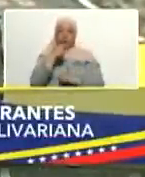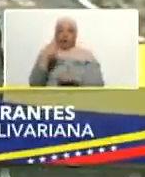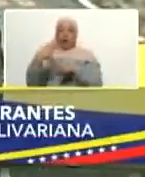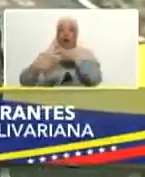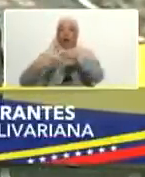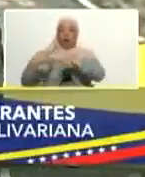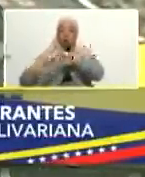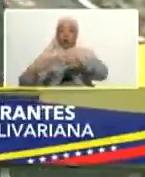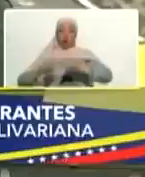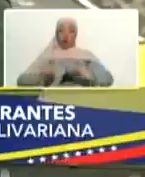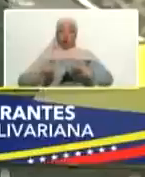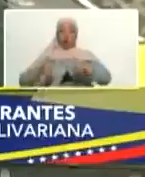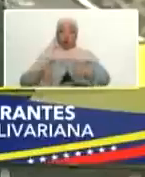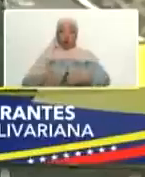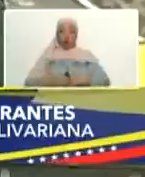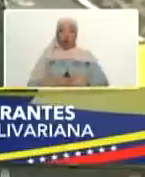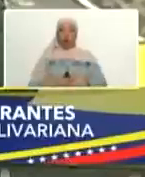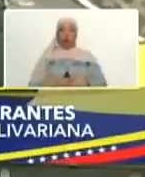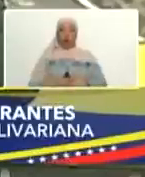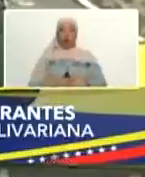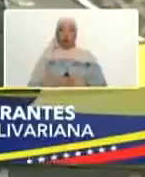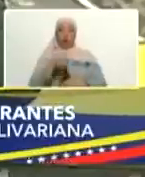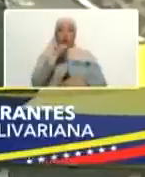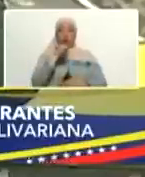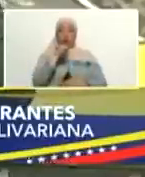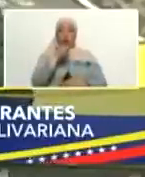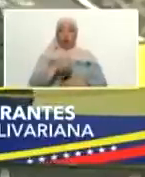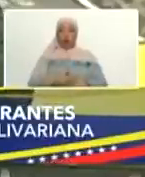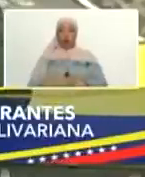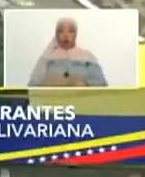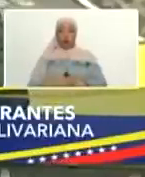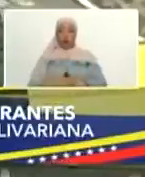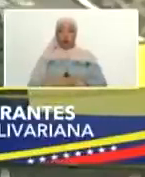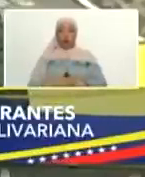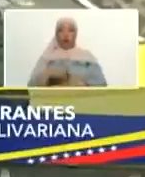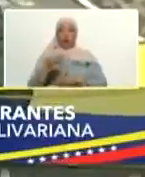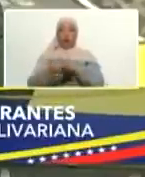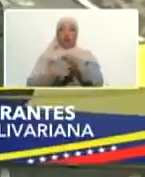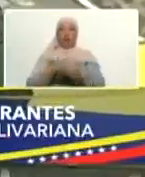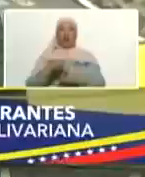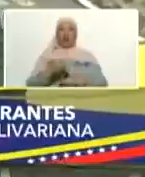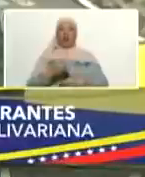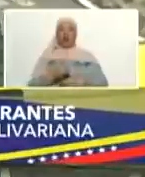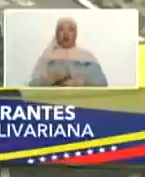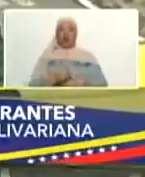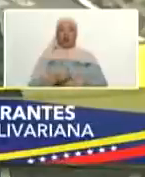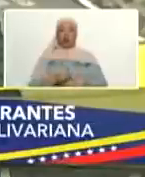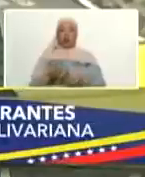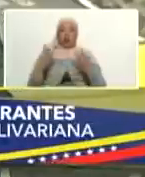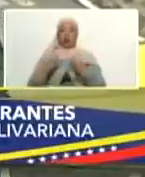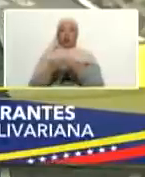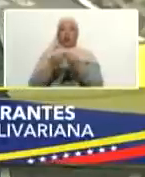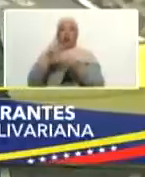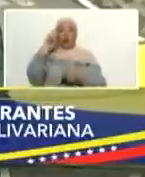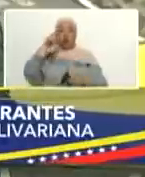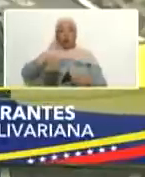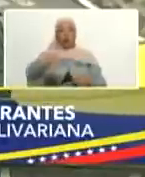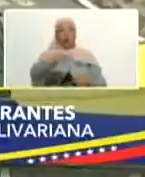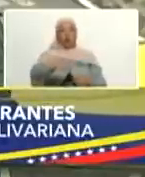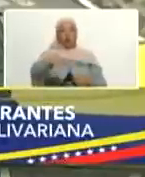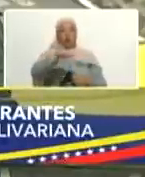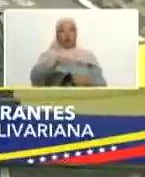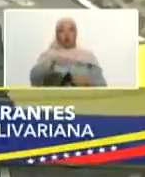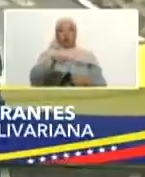revolución, el mensaje que trae la insurgencia militar, la insurgencia popular,